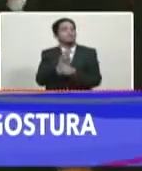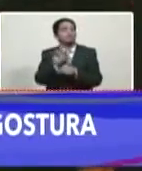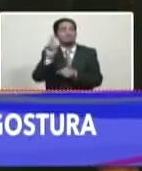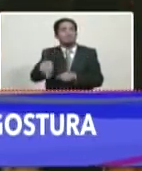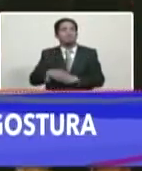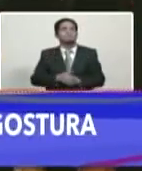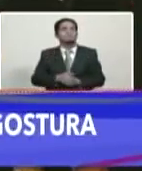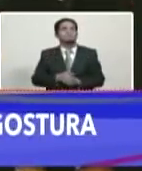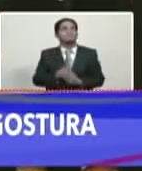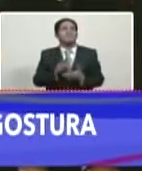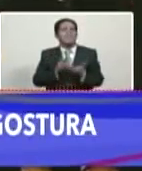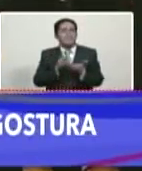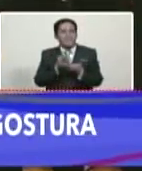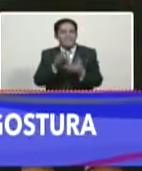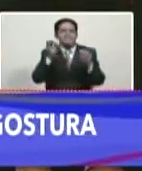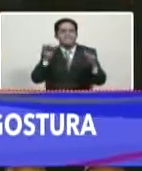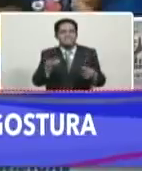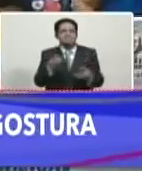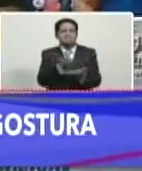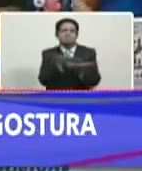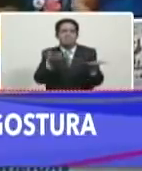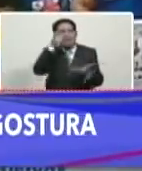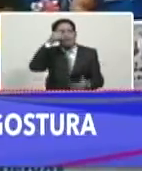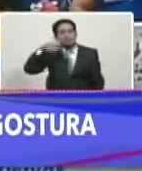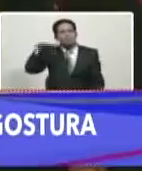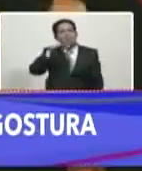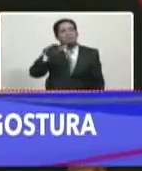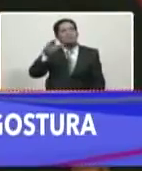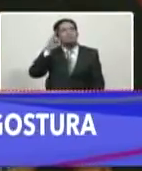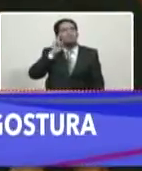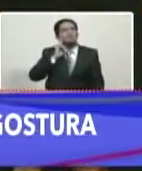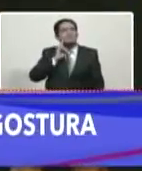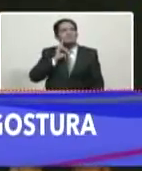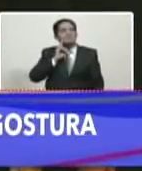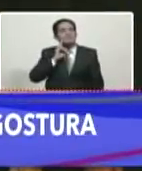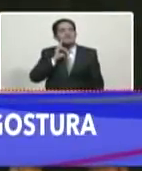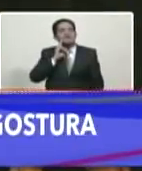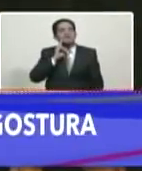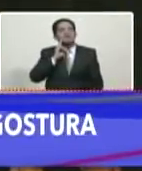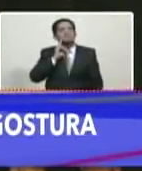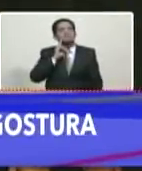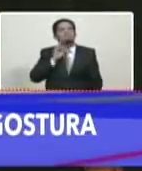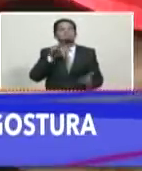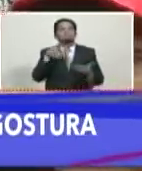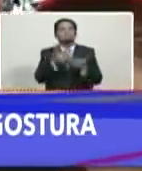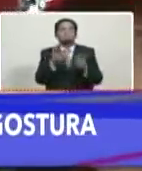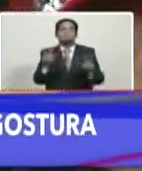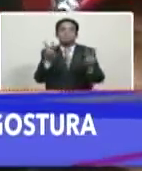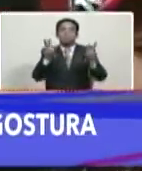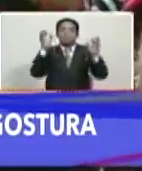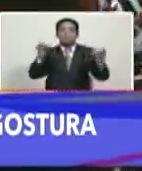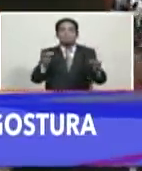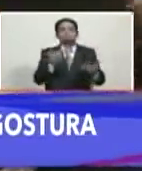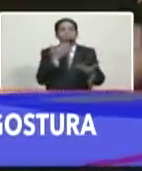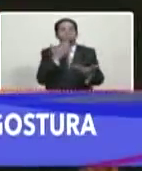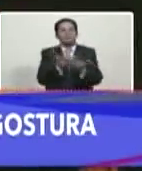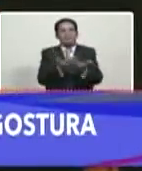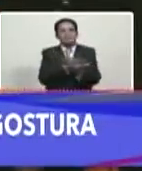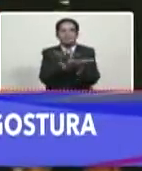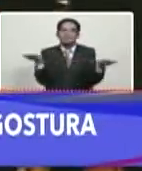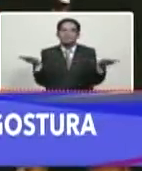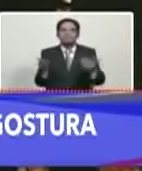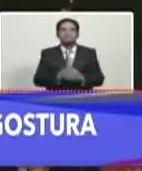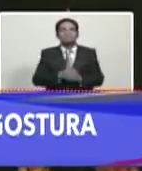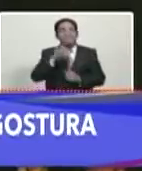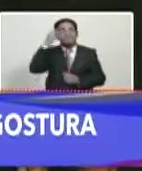¡Leales siempre al pueblo bolivariano! ¡Hasta la victoria siempre, pueblo de Bolívar! Gracias, muchas gracias.